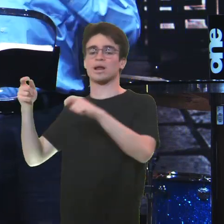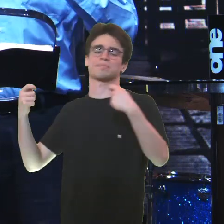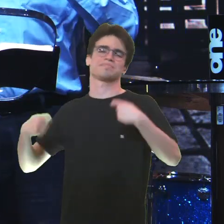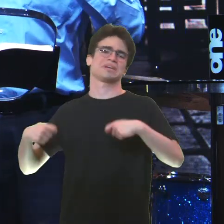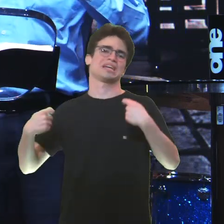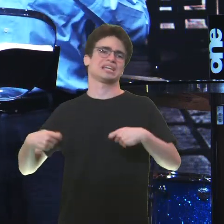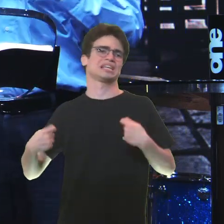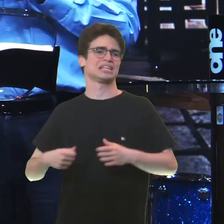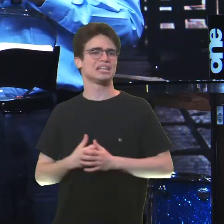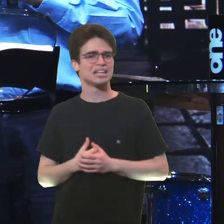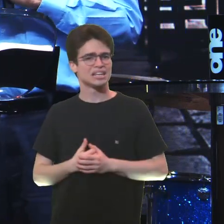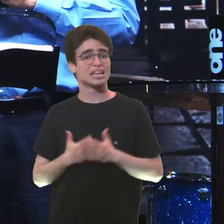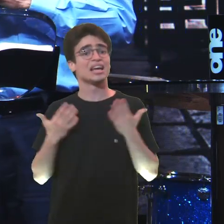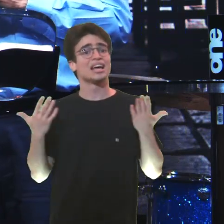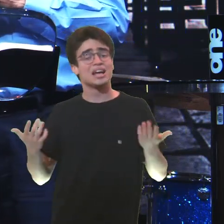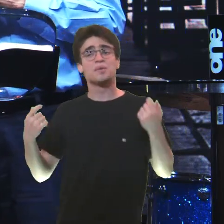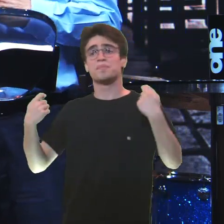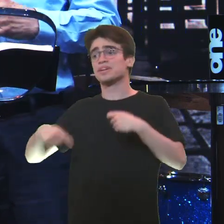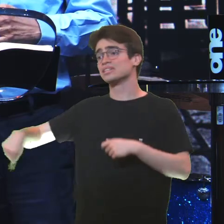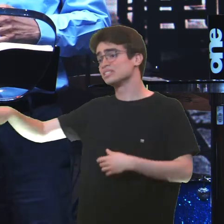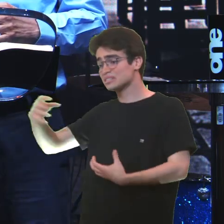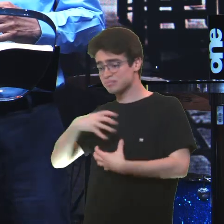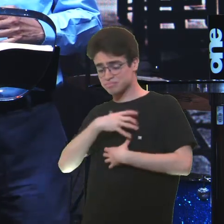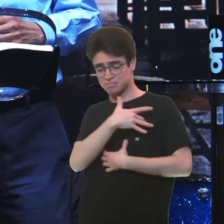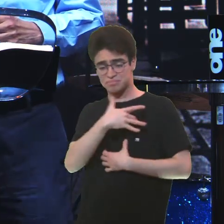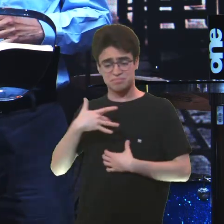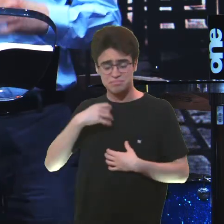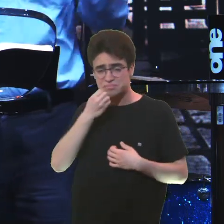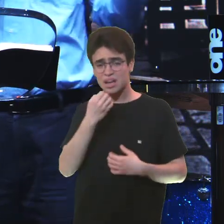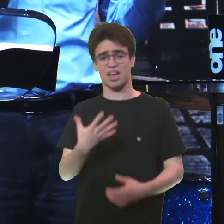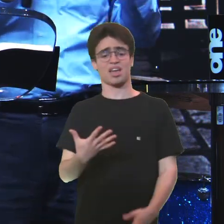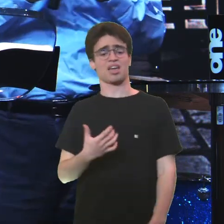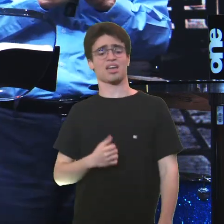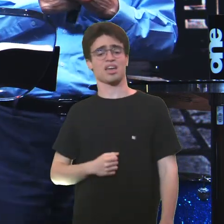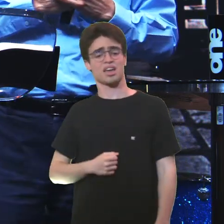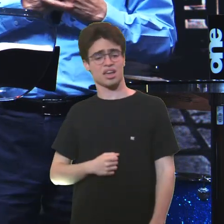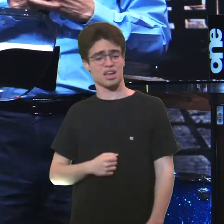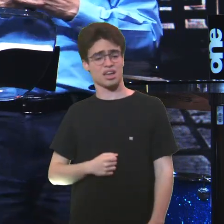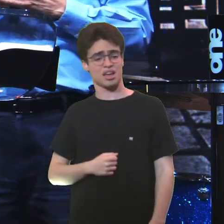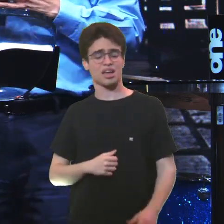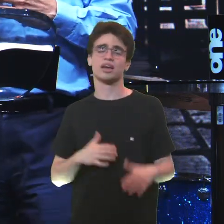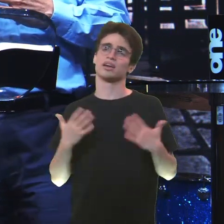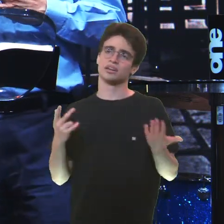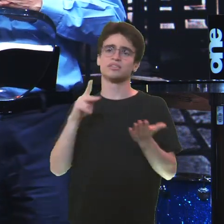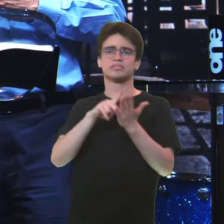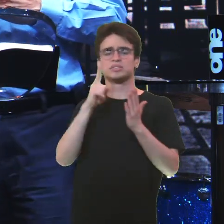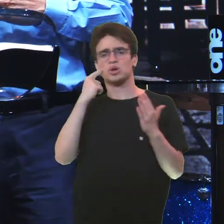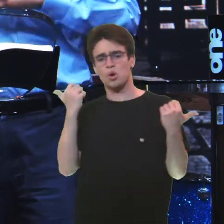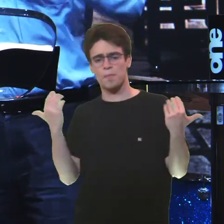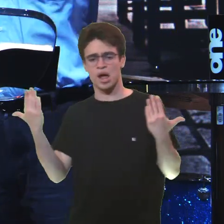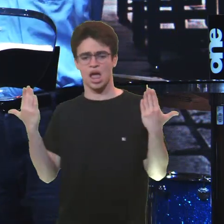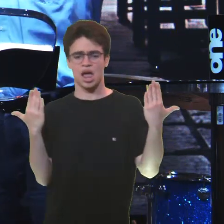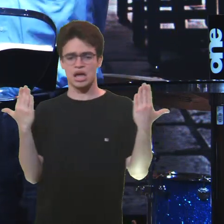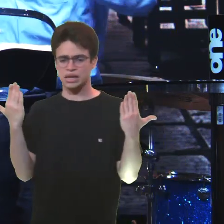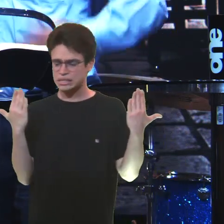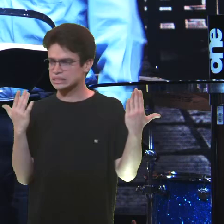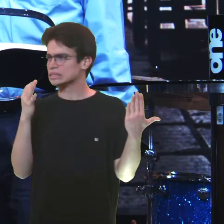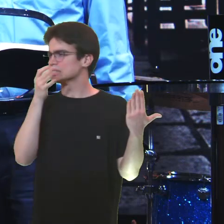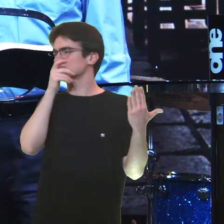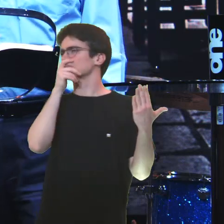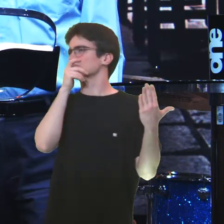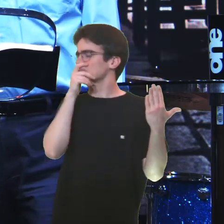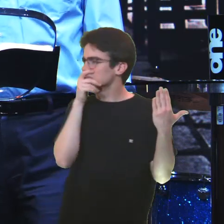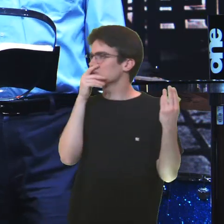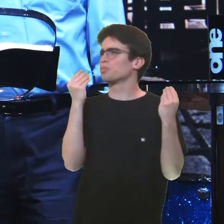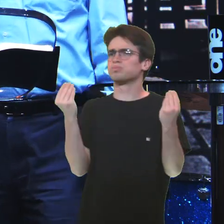dela, el bienestar de o ella. bem-estar dela. Paradójico, Paradoxal, pero esa es la